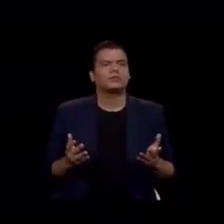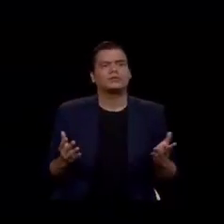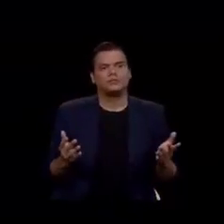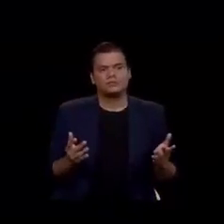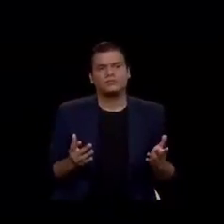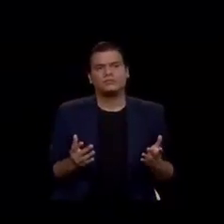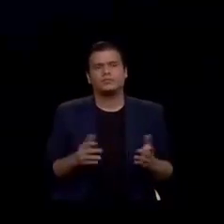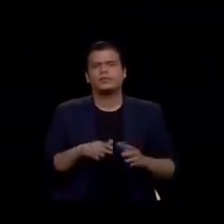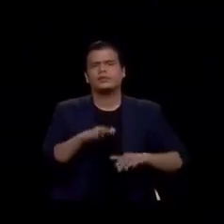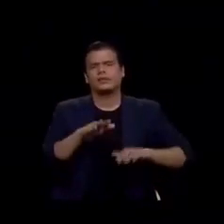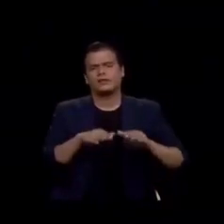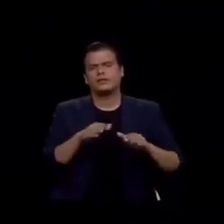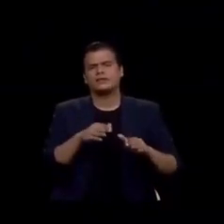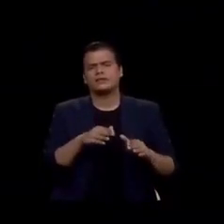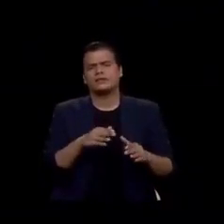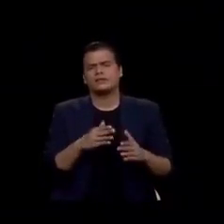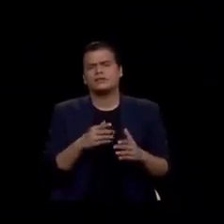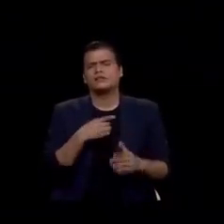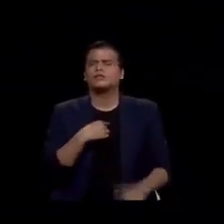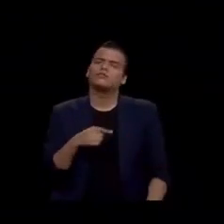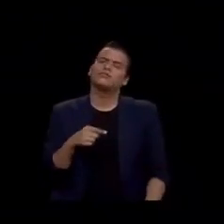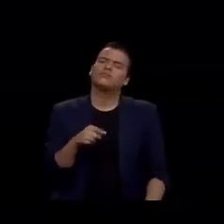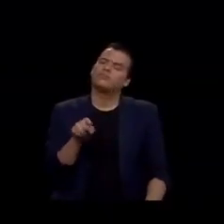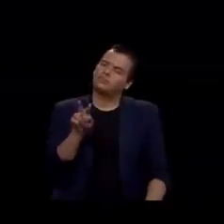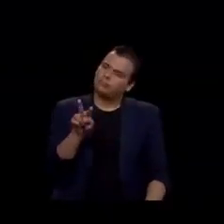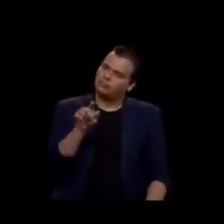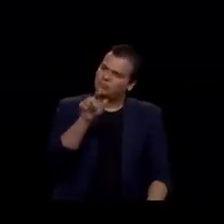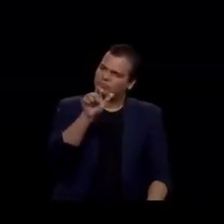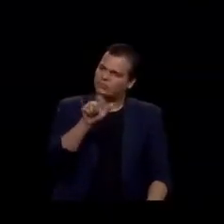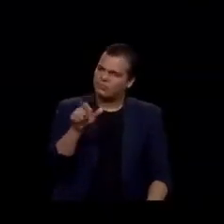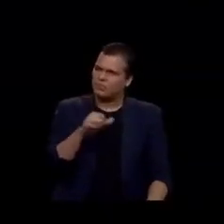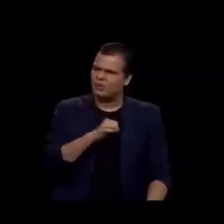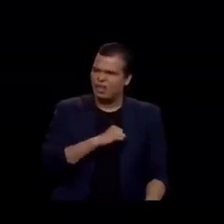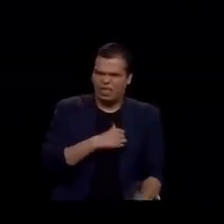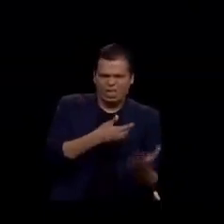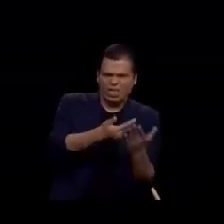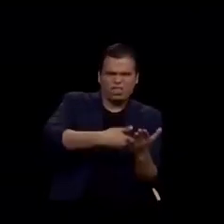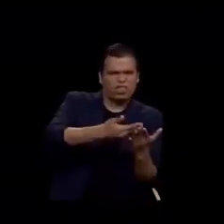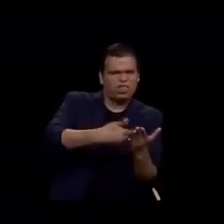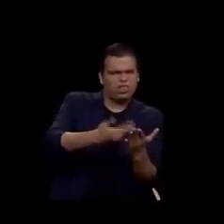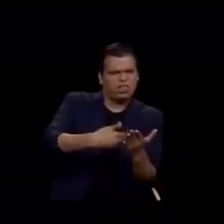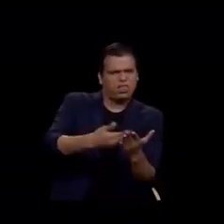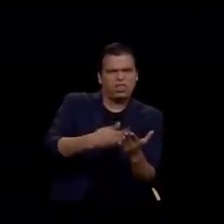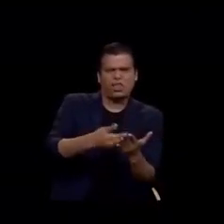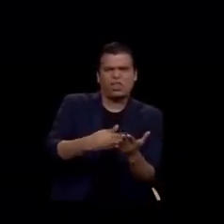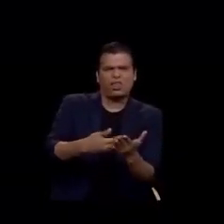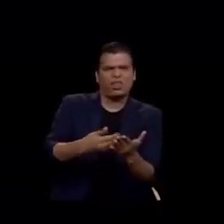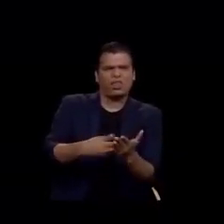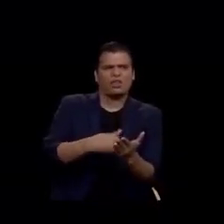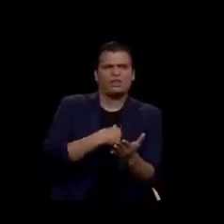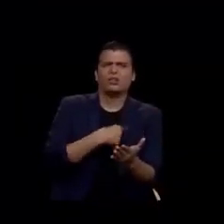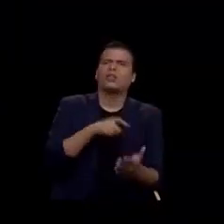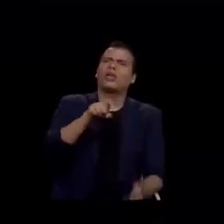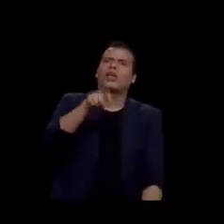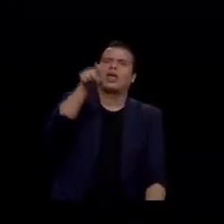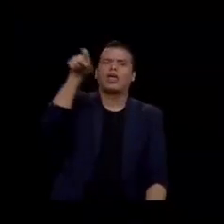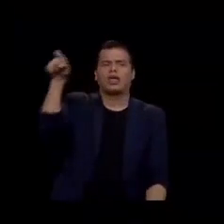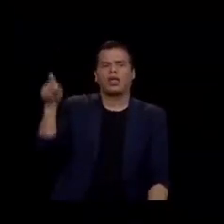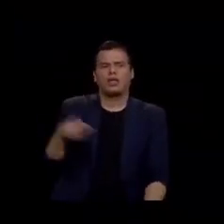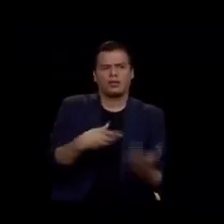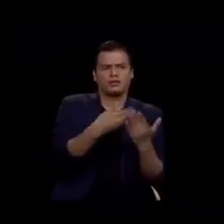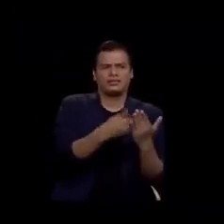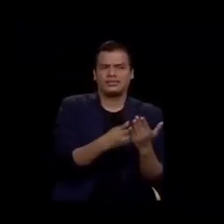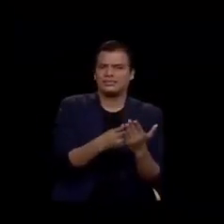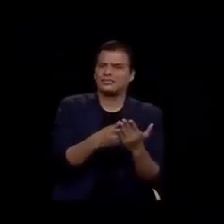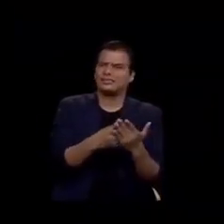una cantidad de papeles unas fotocopias a 150 que les ha tocado hacer una cantidad de vueltas y pensamos bueno estos tics